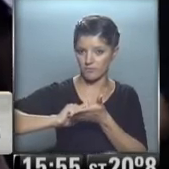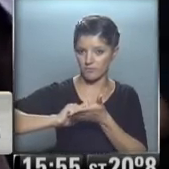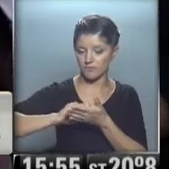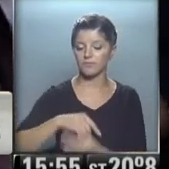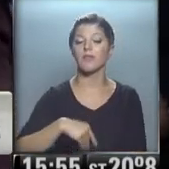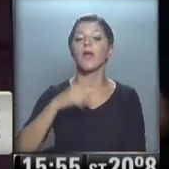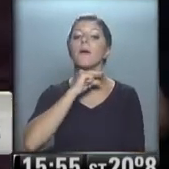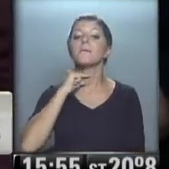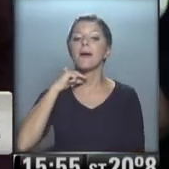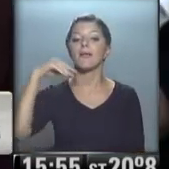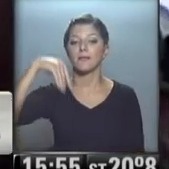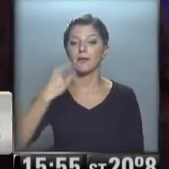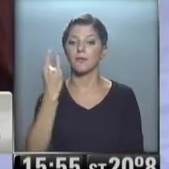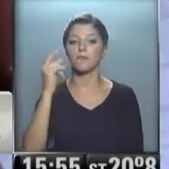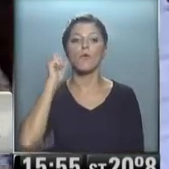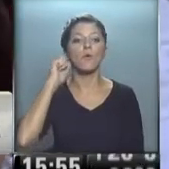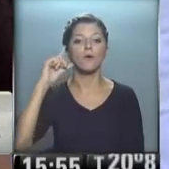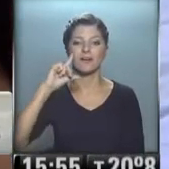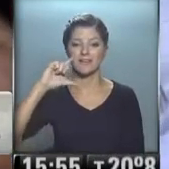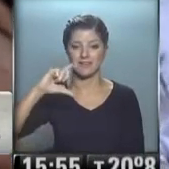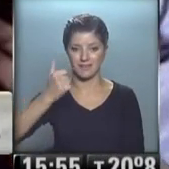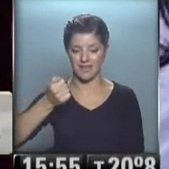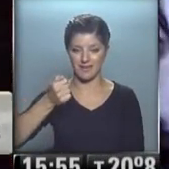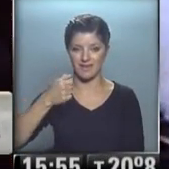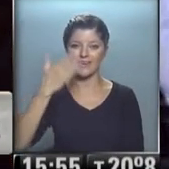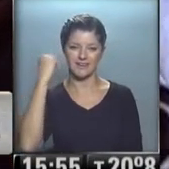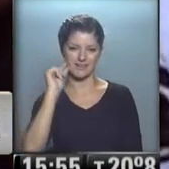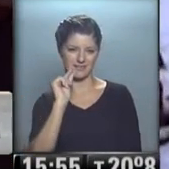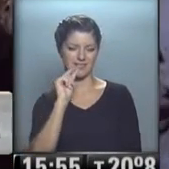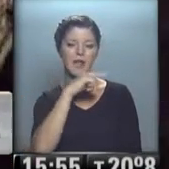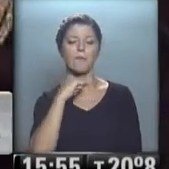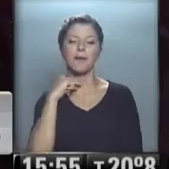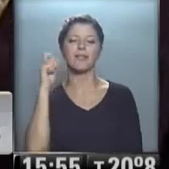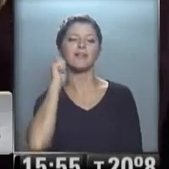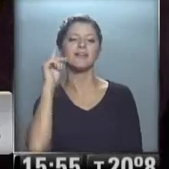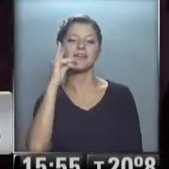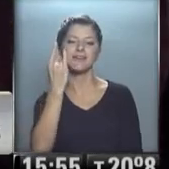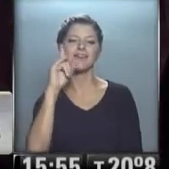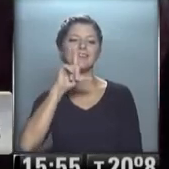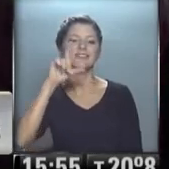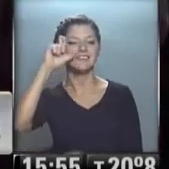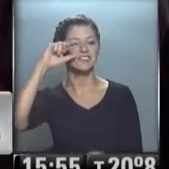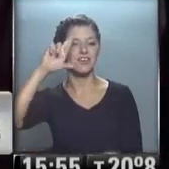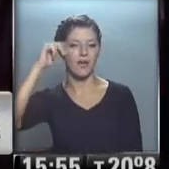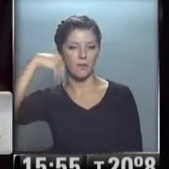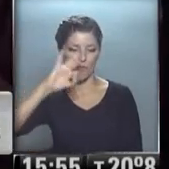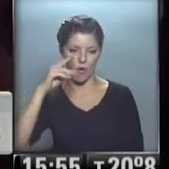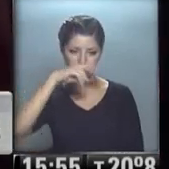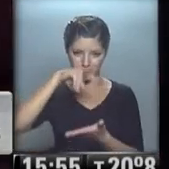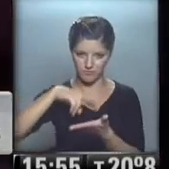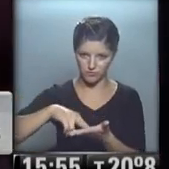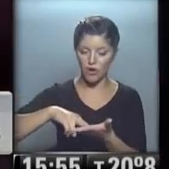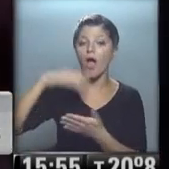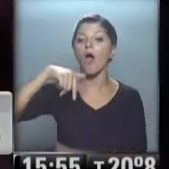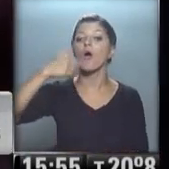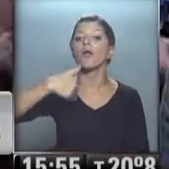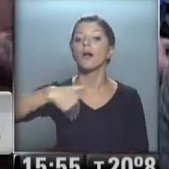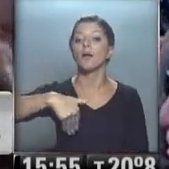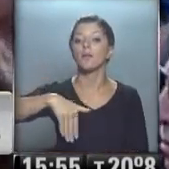del padre Mujica, que acaba de compartir junto a nosotros el padre Guillermo Torres, vamos a dar paso a continuación a las